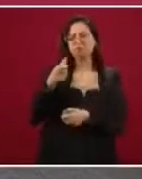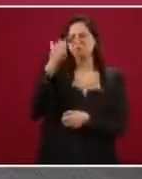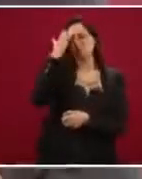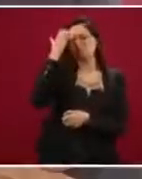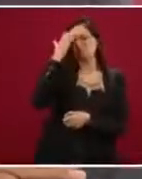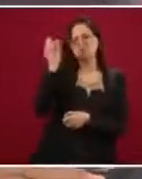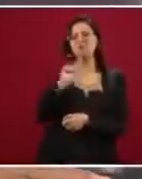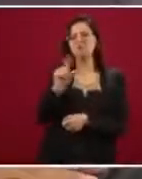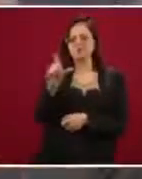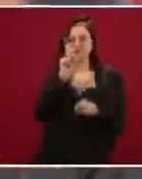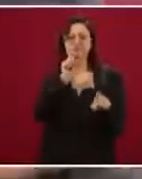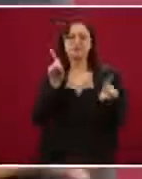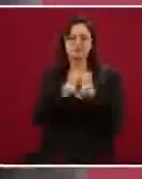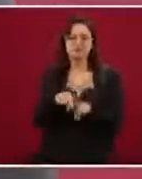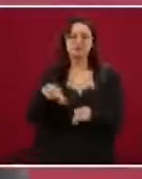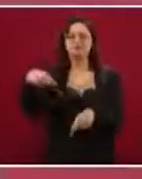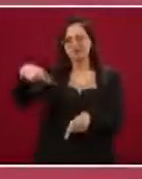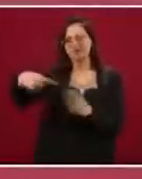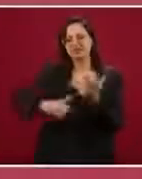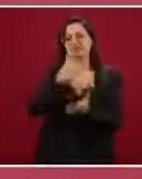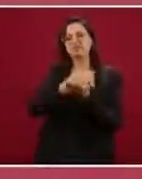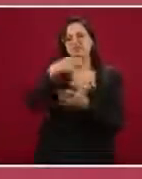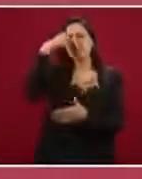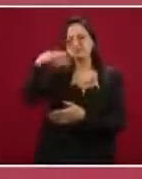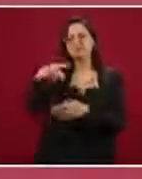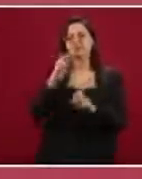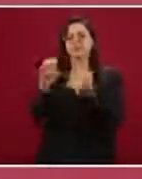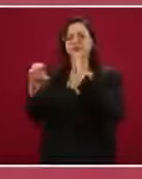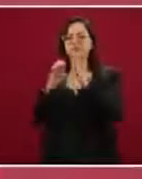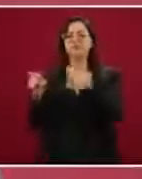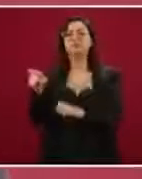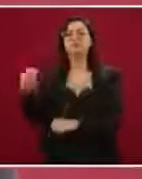me hizo una entrevista aquí en la Ciudad de México, en